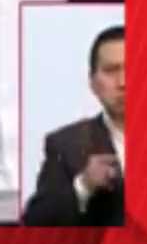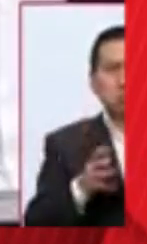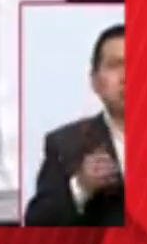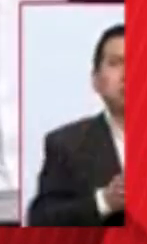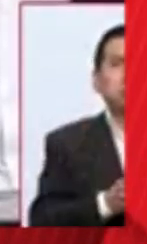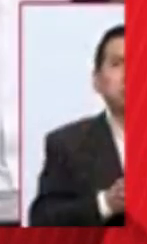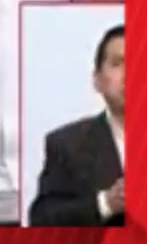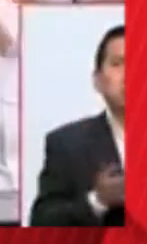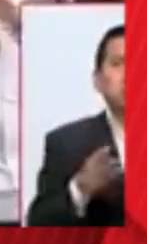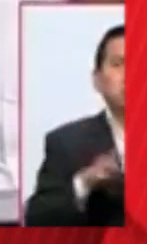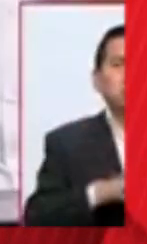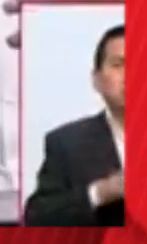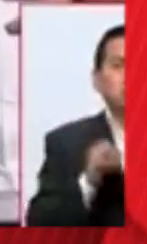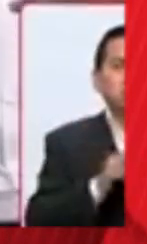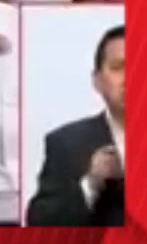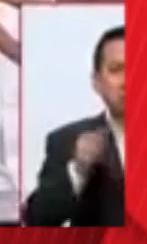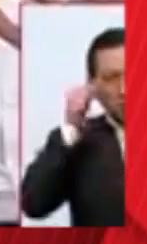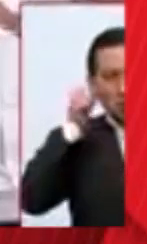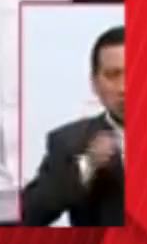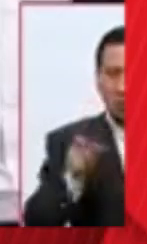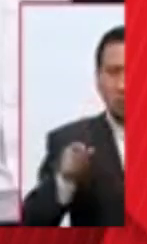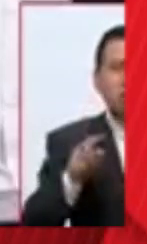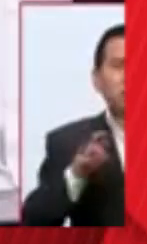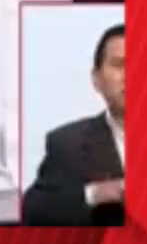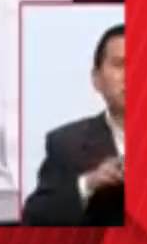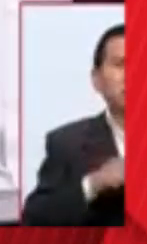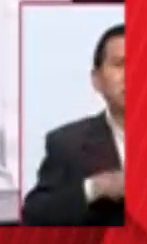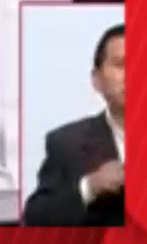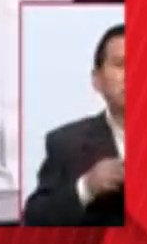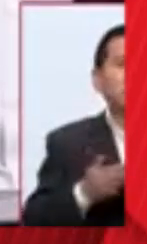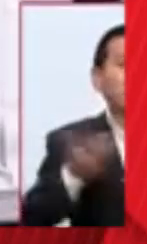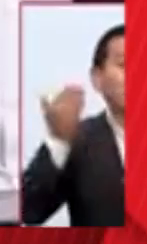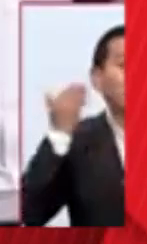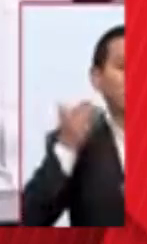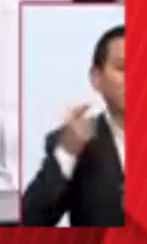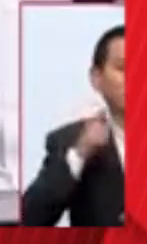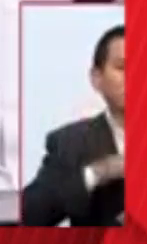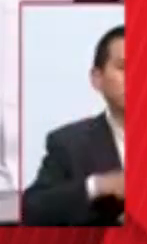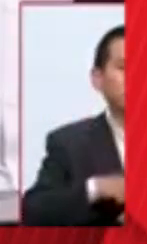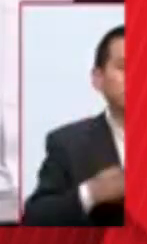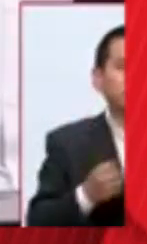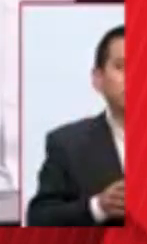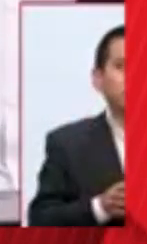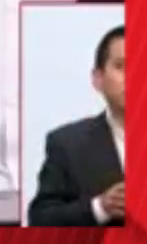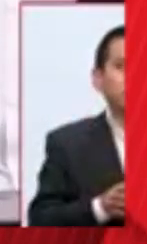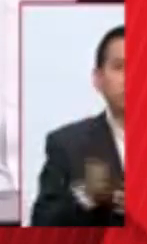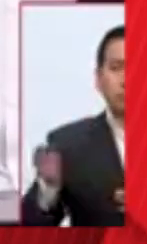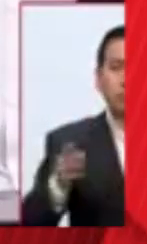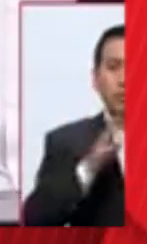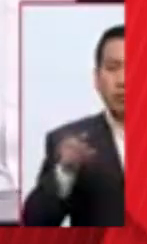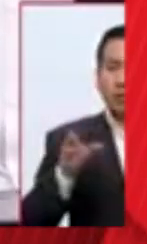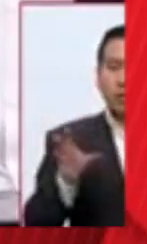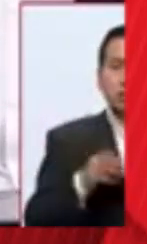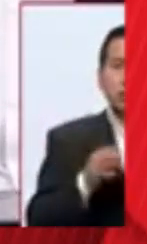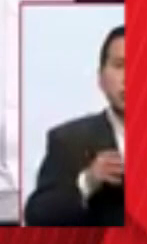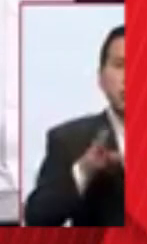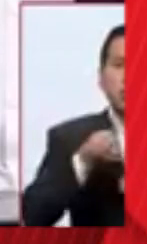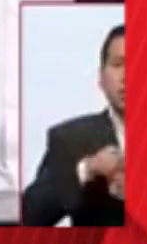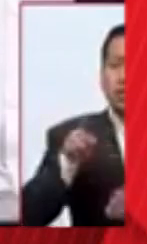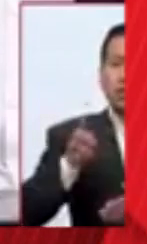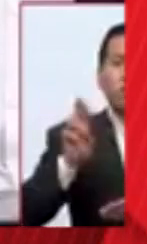Mesa pues llamó a convulsionar de al día siguiente, ¿no? Al no aceptar la derrota en el